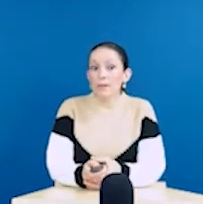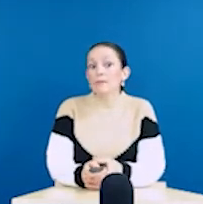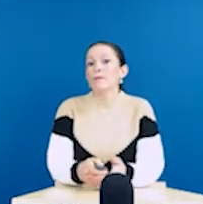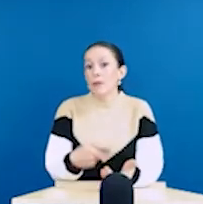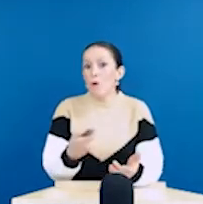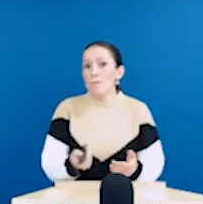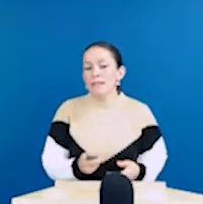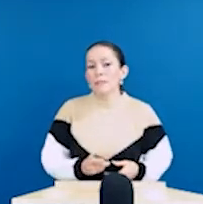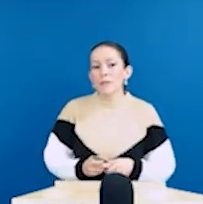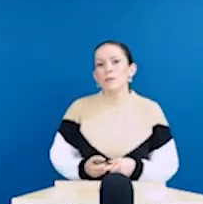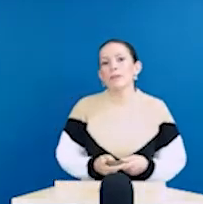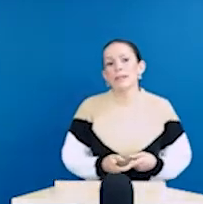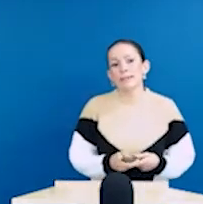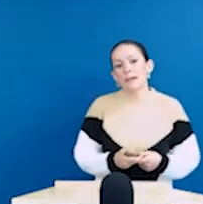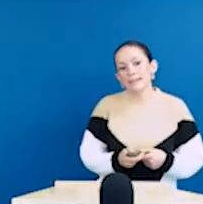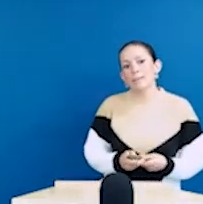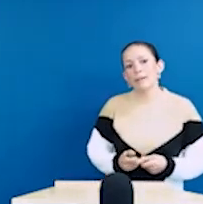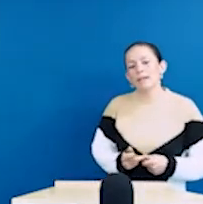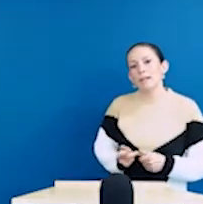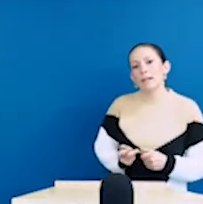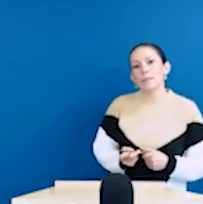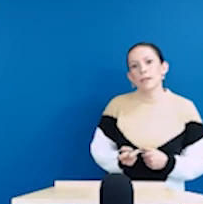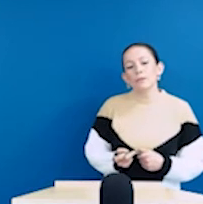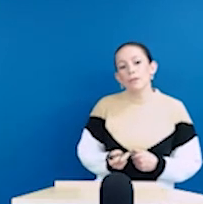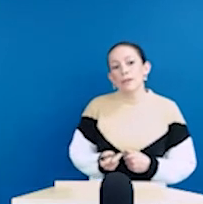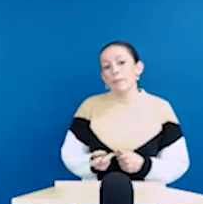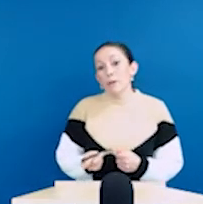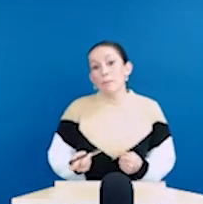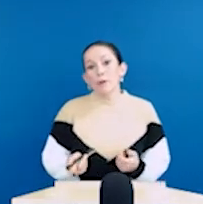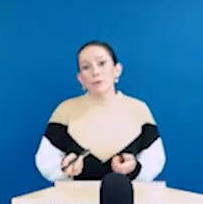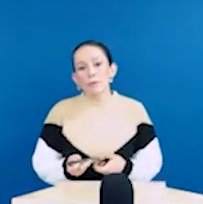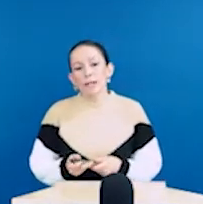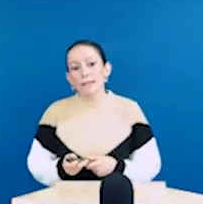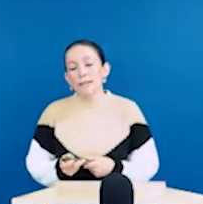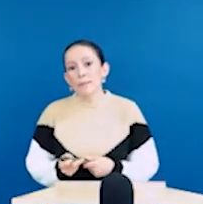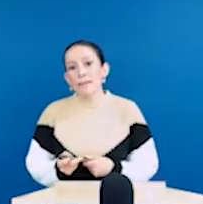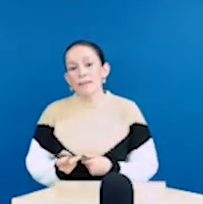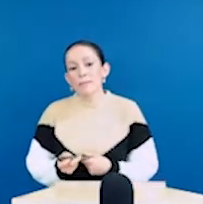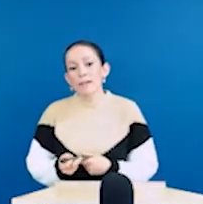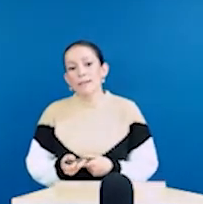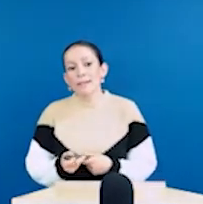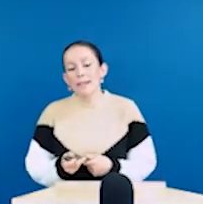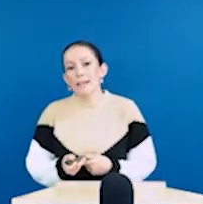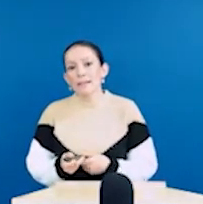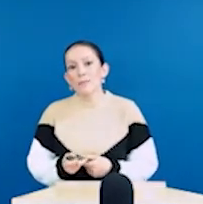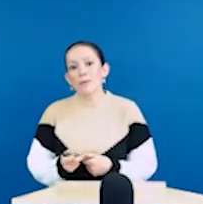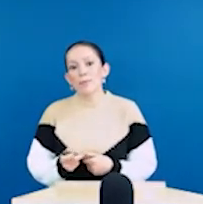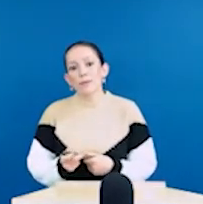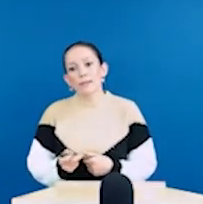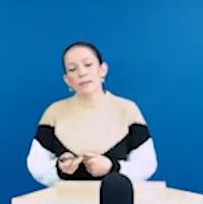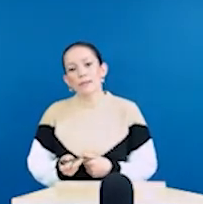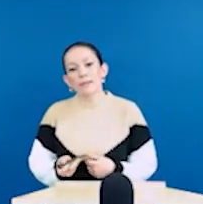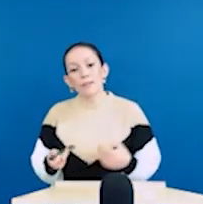enfermedad COVID fue aún más mayor esta parte de la higiene de manos. Pero no podemos obviar ese tema. Ese tema tiene que ser